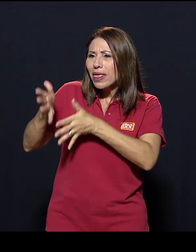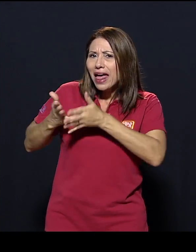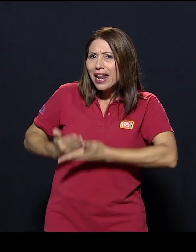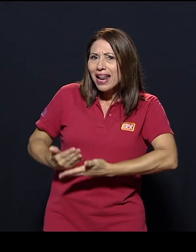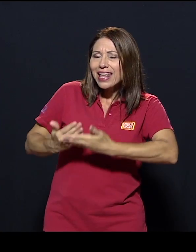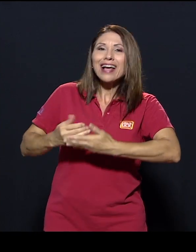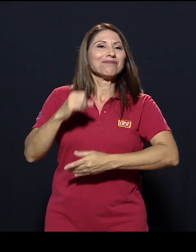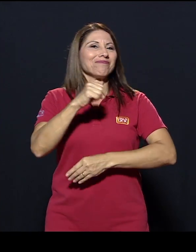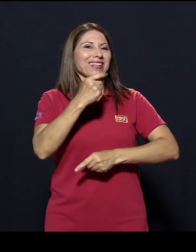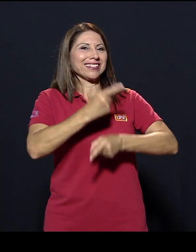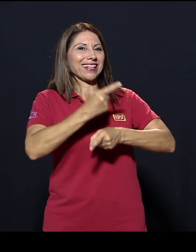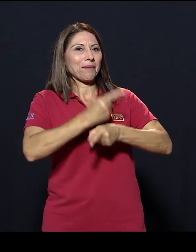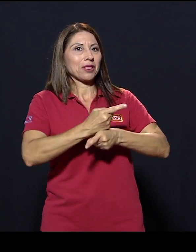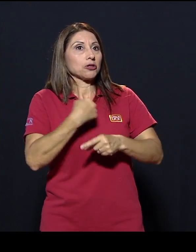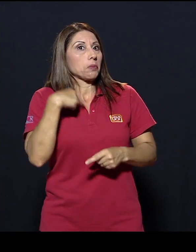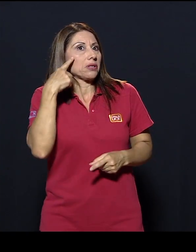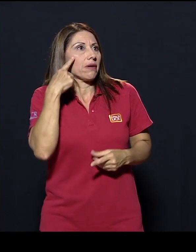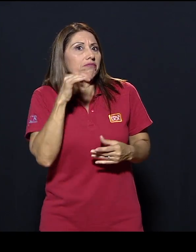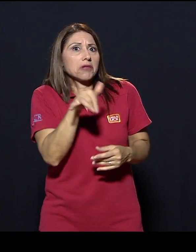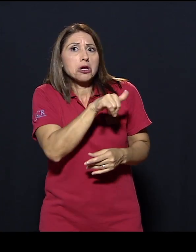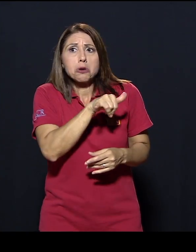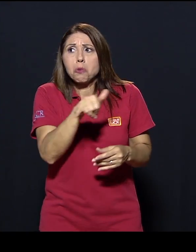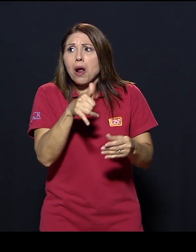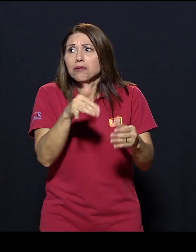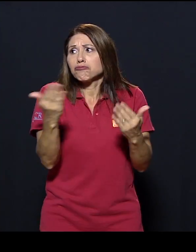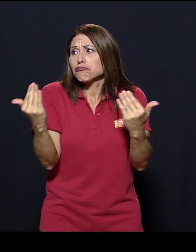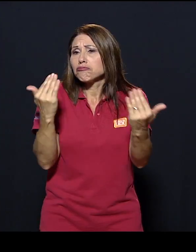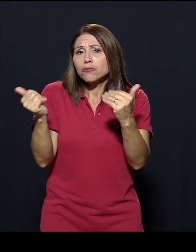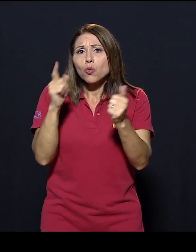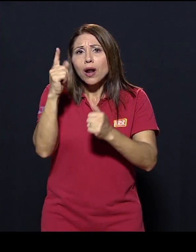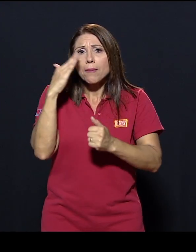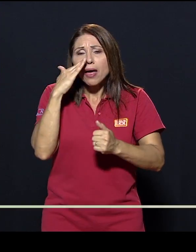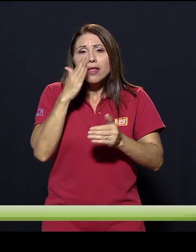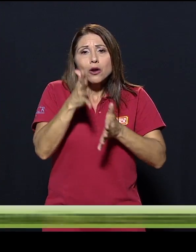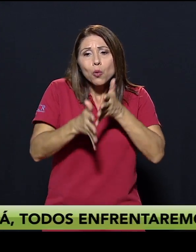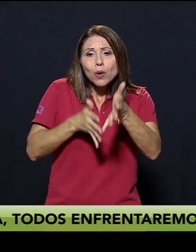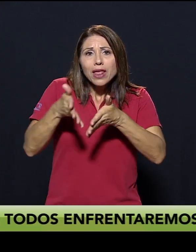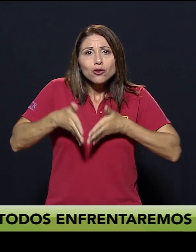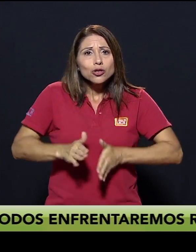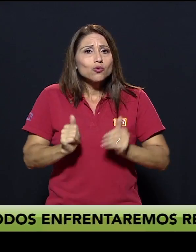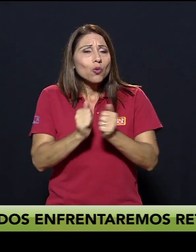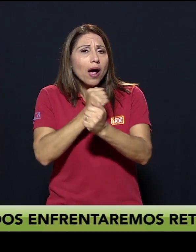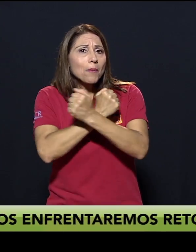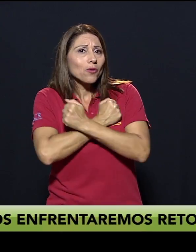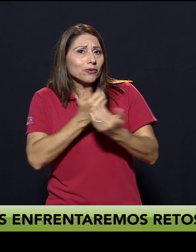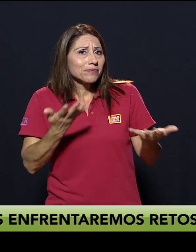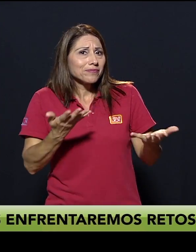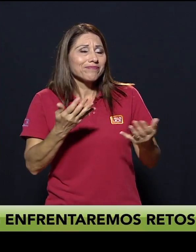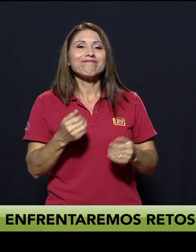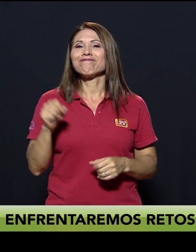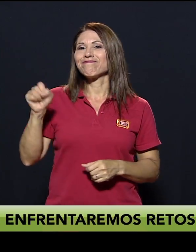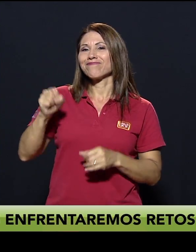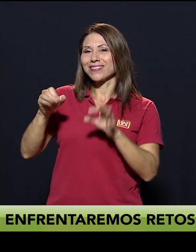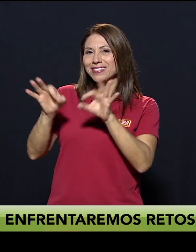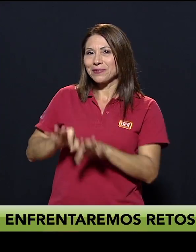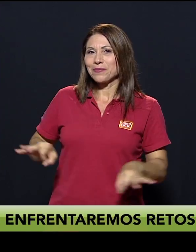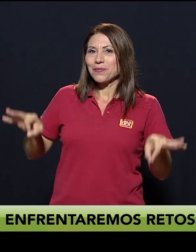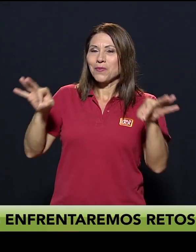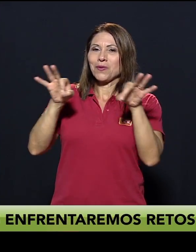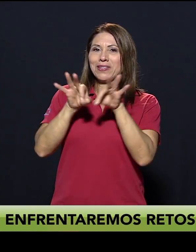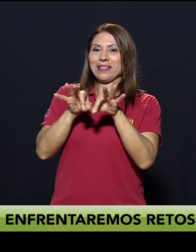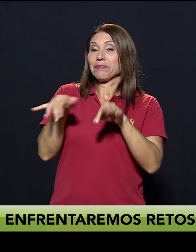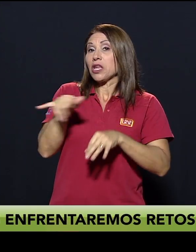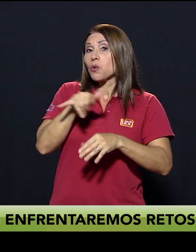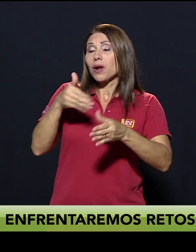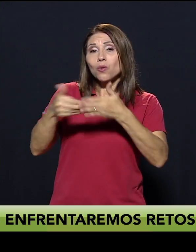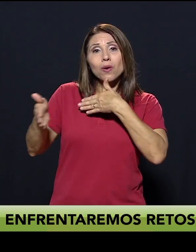chiquita? Exactamente, exactamente. Y yo decía, pues como una madre cuida a sus hijos con mucho amor, claro. No hay de otra. Yo creo que eso es importante, ¿no?